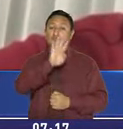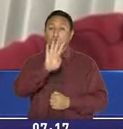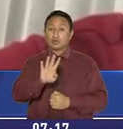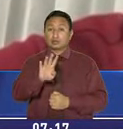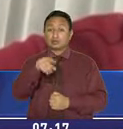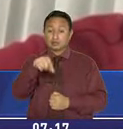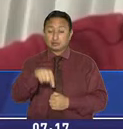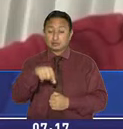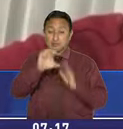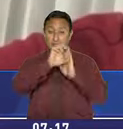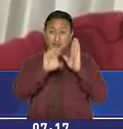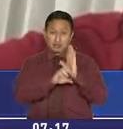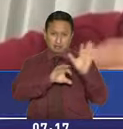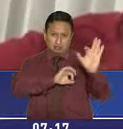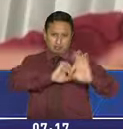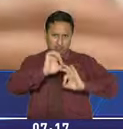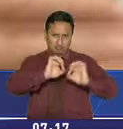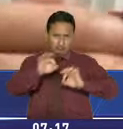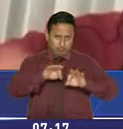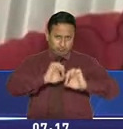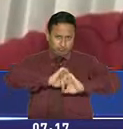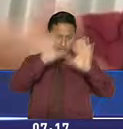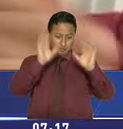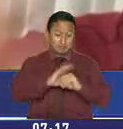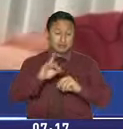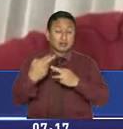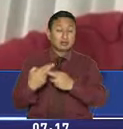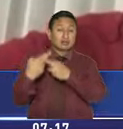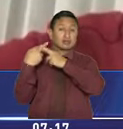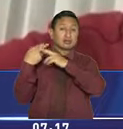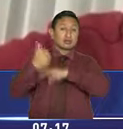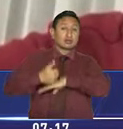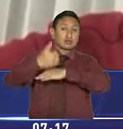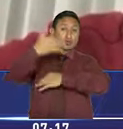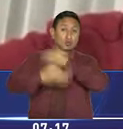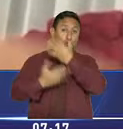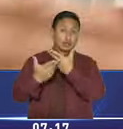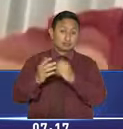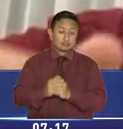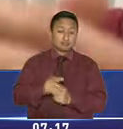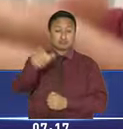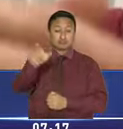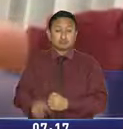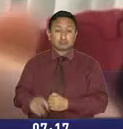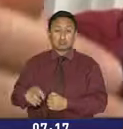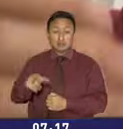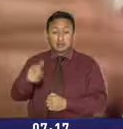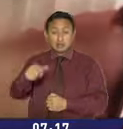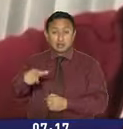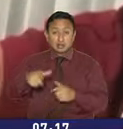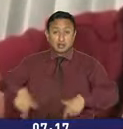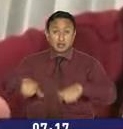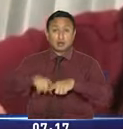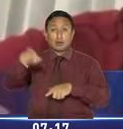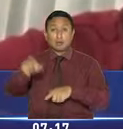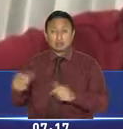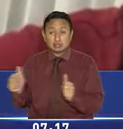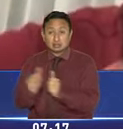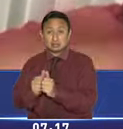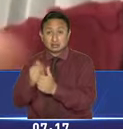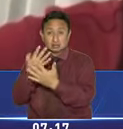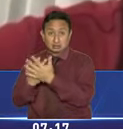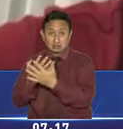señalar que el juez competente para conocer las acciones de habeas corpus es el del lugar donde se encuentra privado de libertad, que es la Tacunga, Cotopaxi, todo el